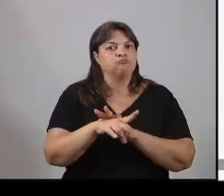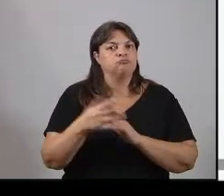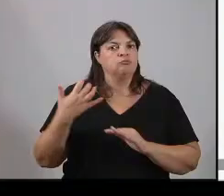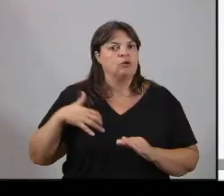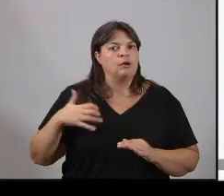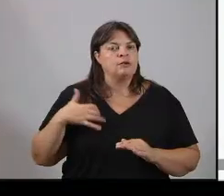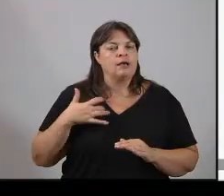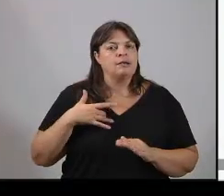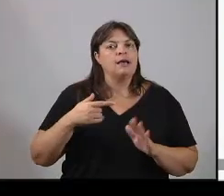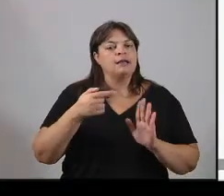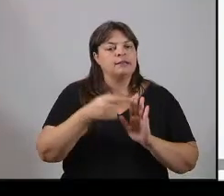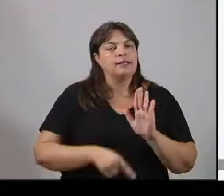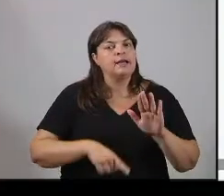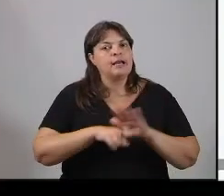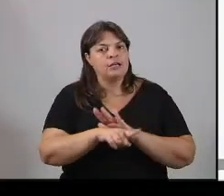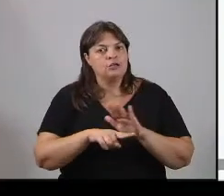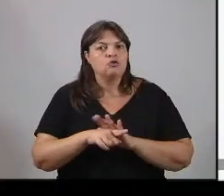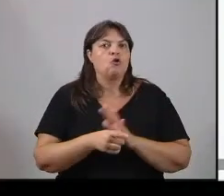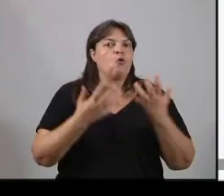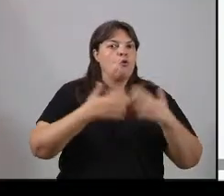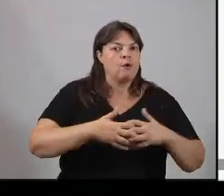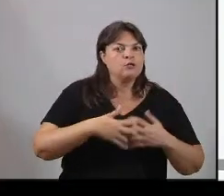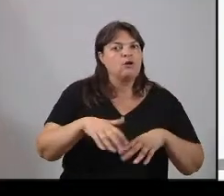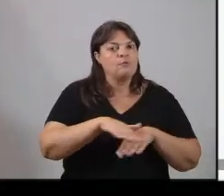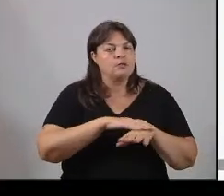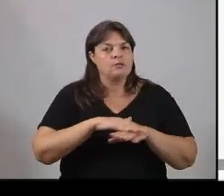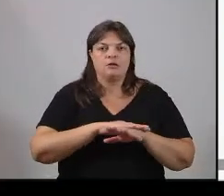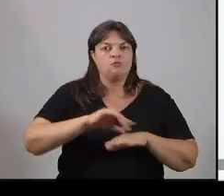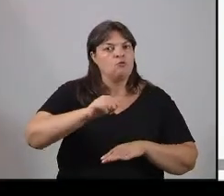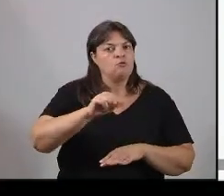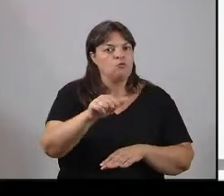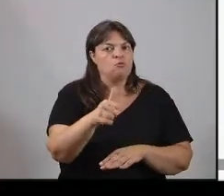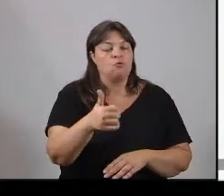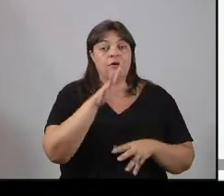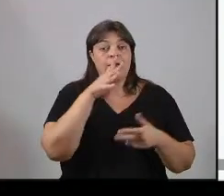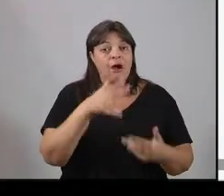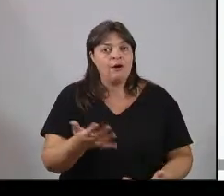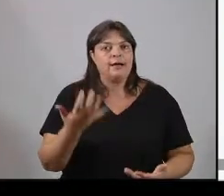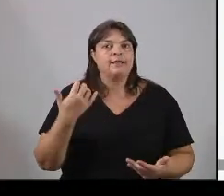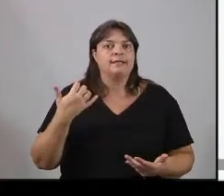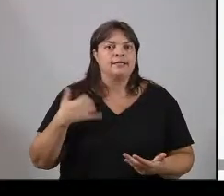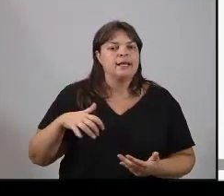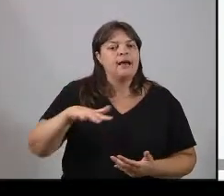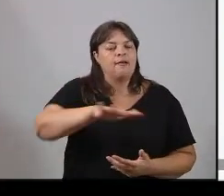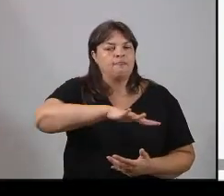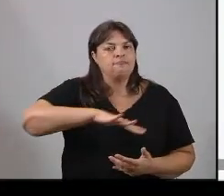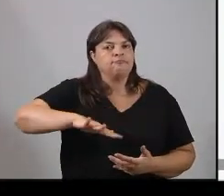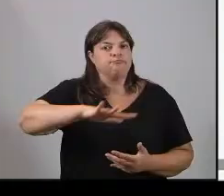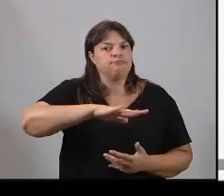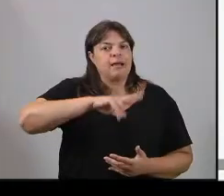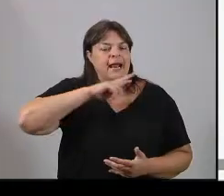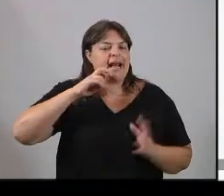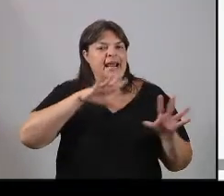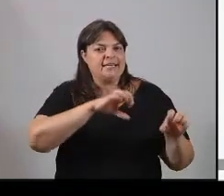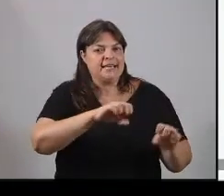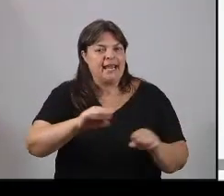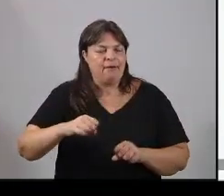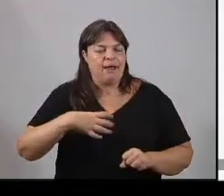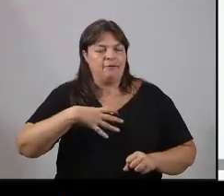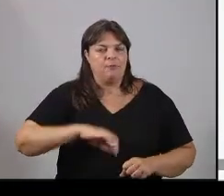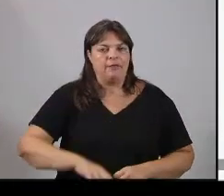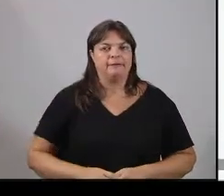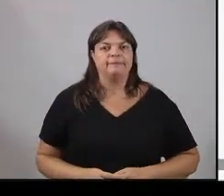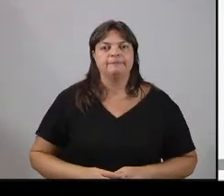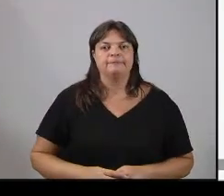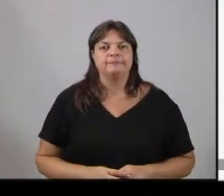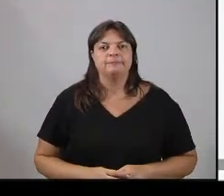los trámites urbanísticos y administrativos y a día de hoy ya se encuentran reservando esas parcelas.